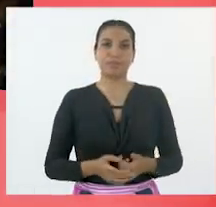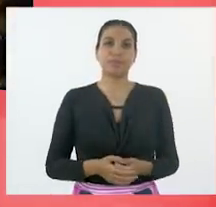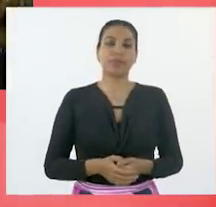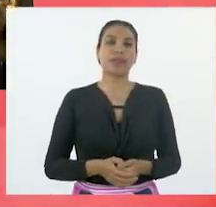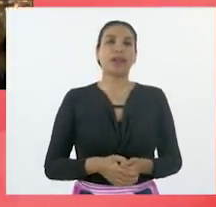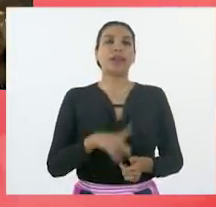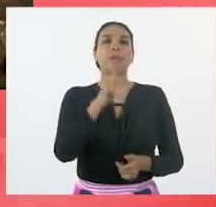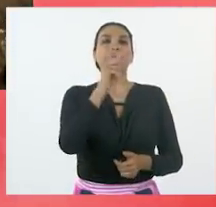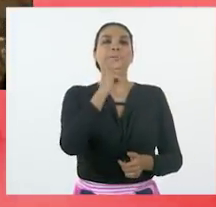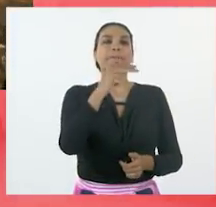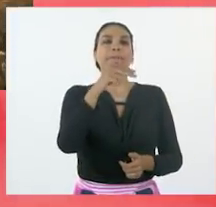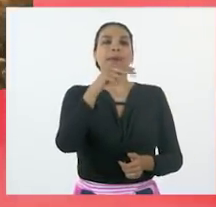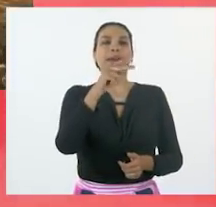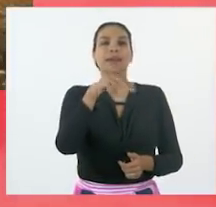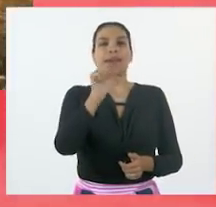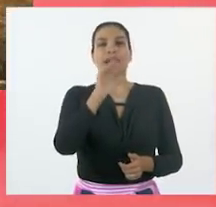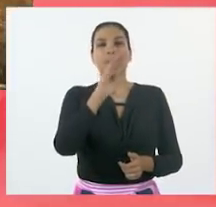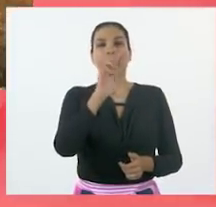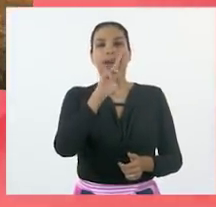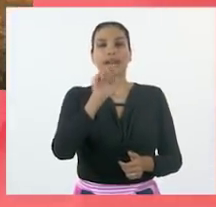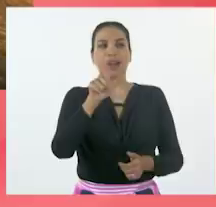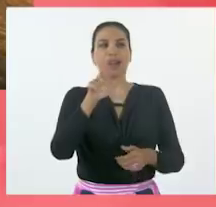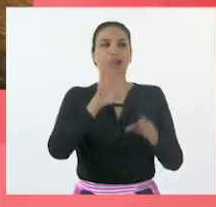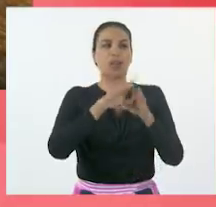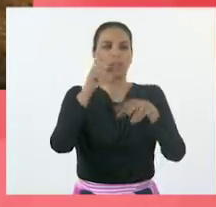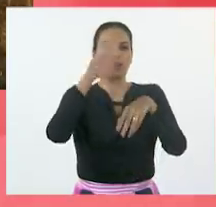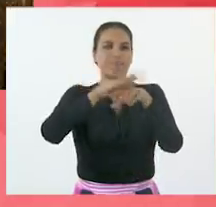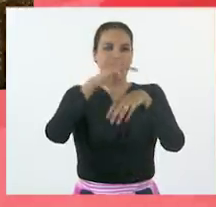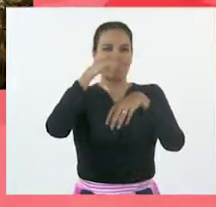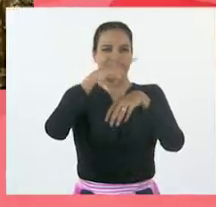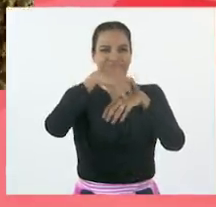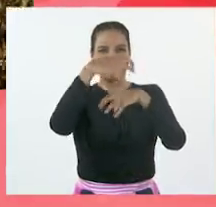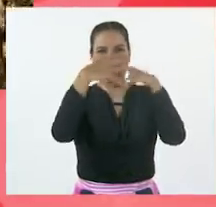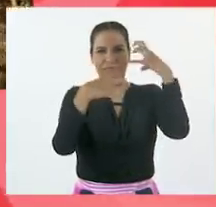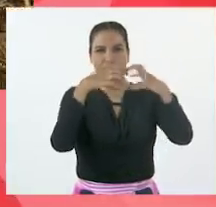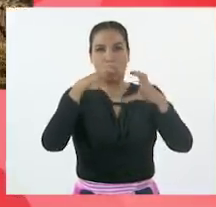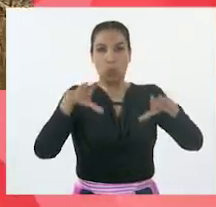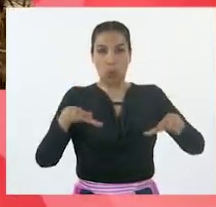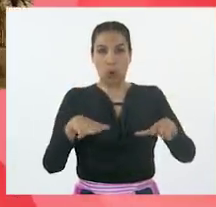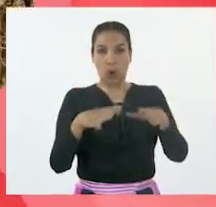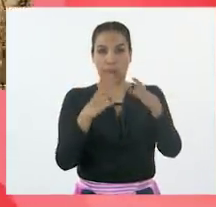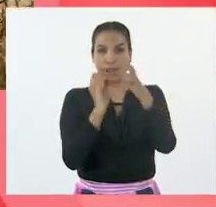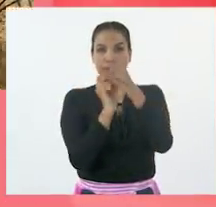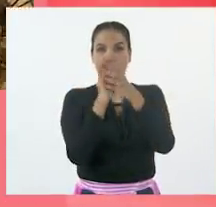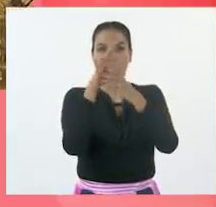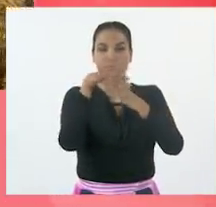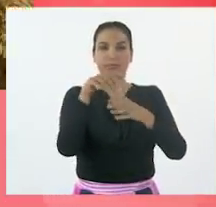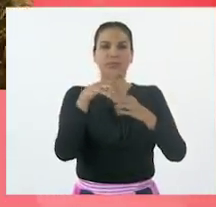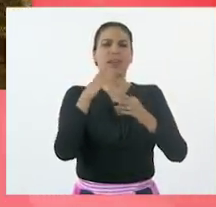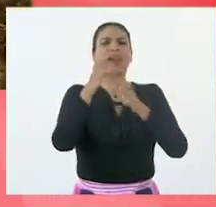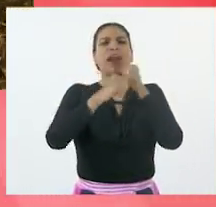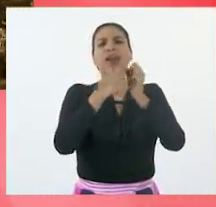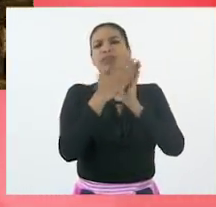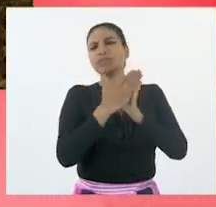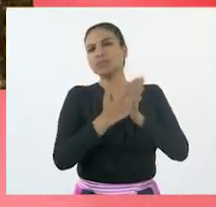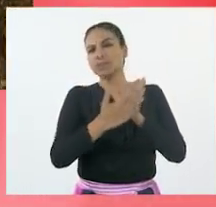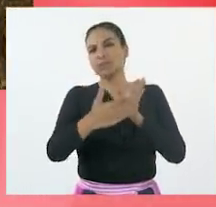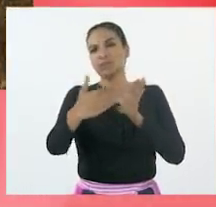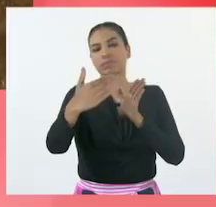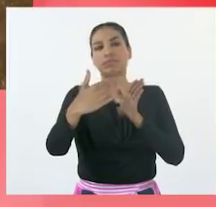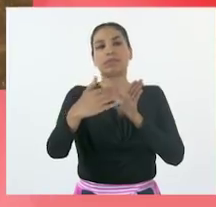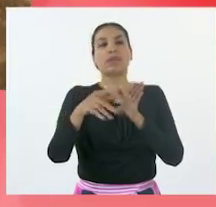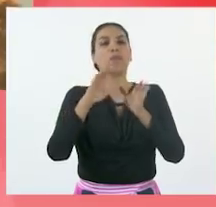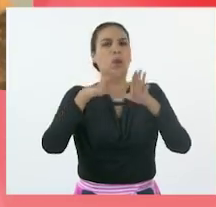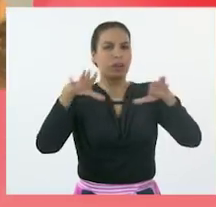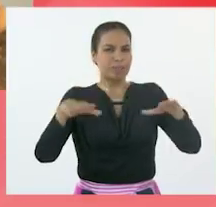La Peña de Bernal se formó a partir del magma solidificado de un volcán en extinción con el paso del tiempo. Por